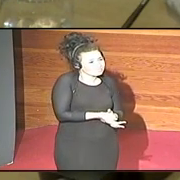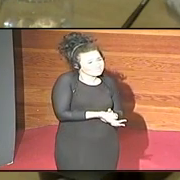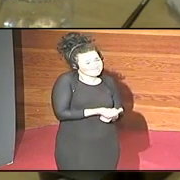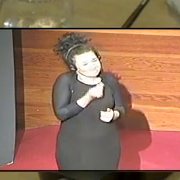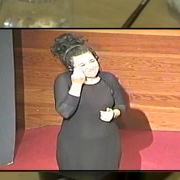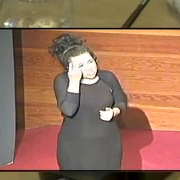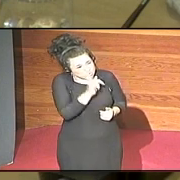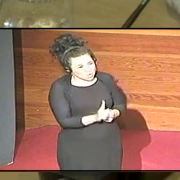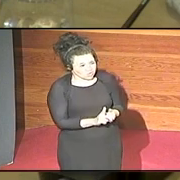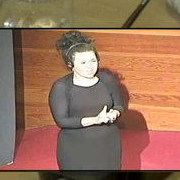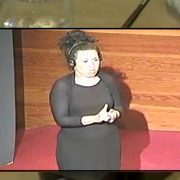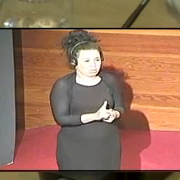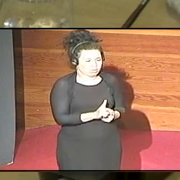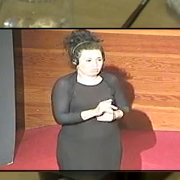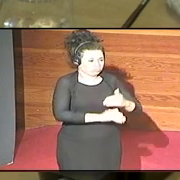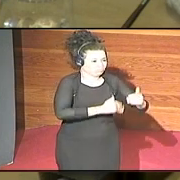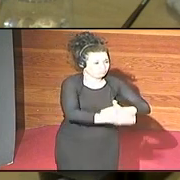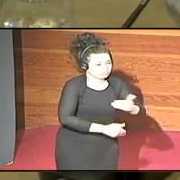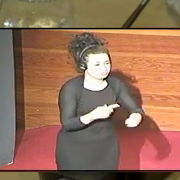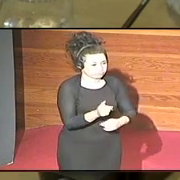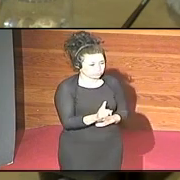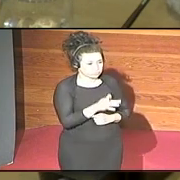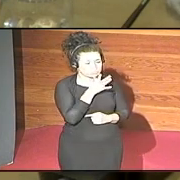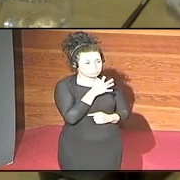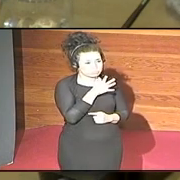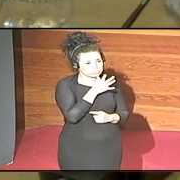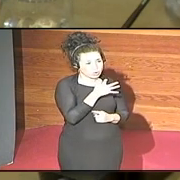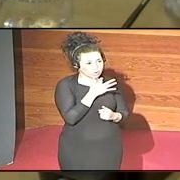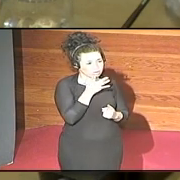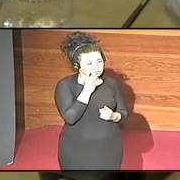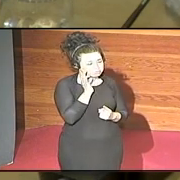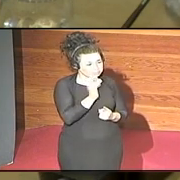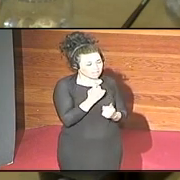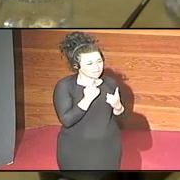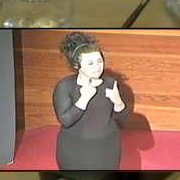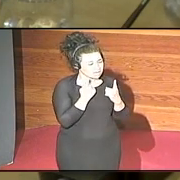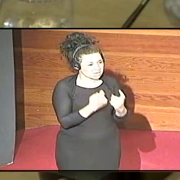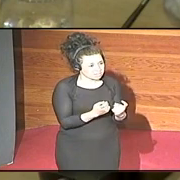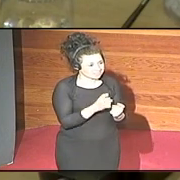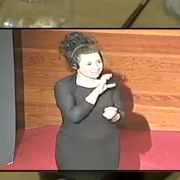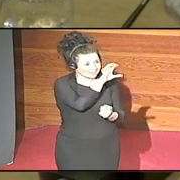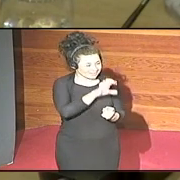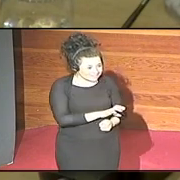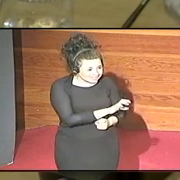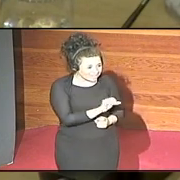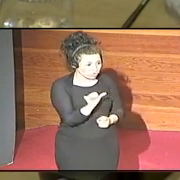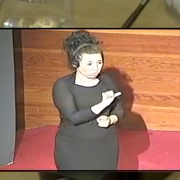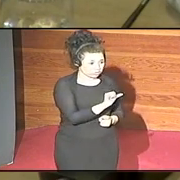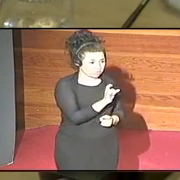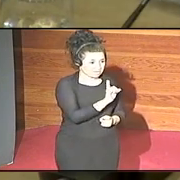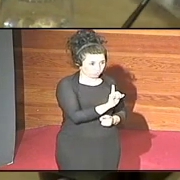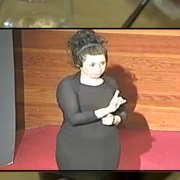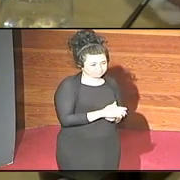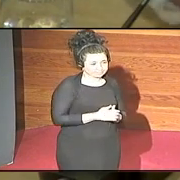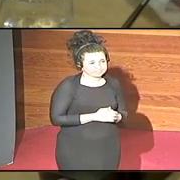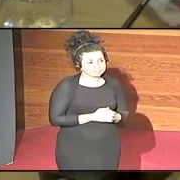eso, pero entre otras cosas porque también se necesita estados que no son estados occidentales.